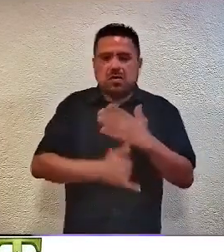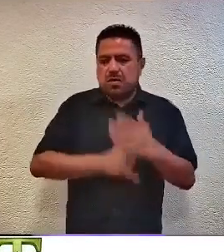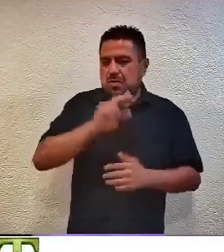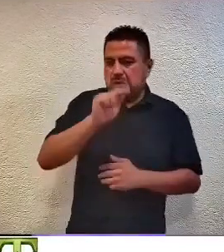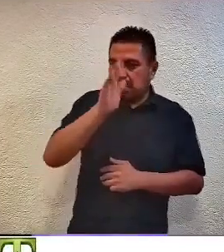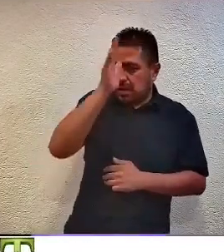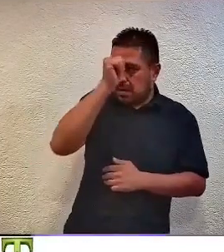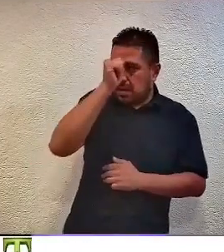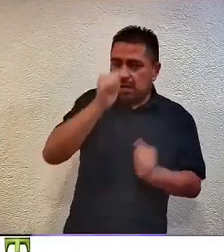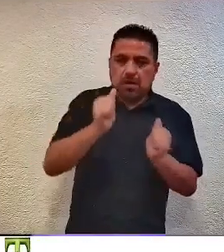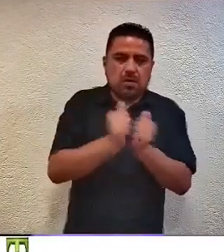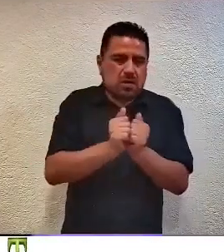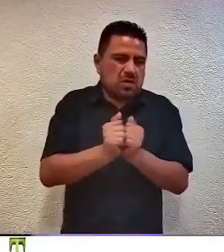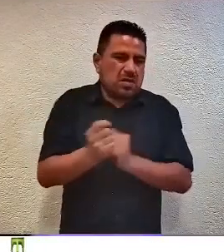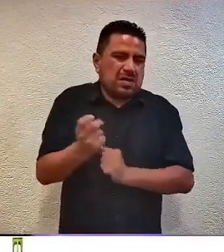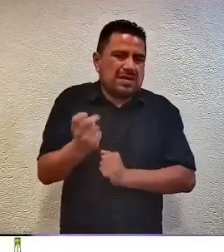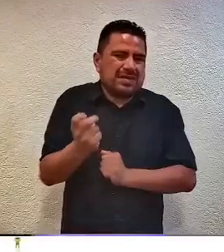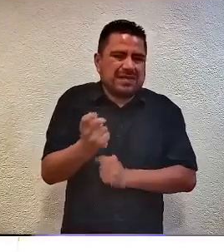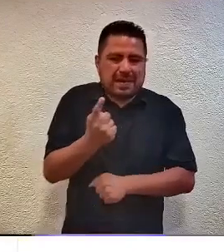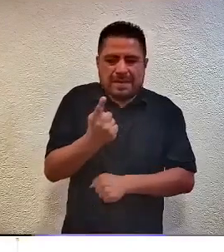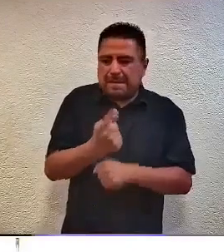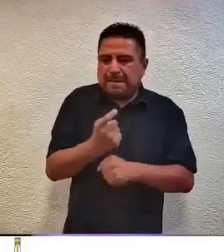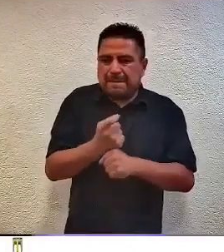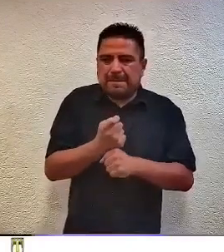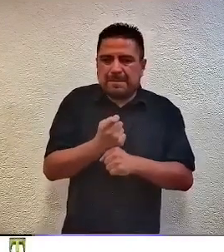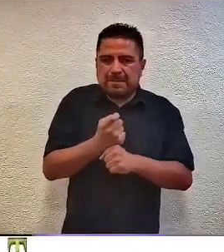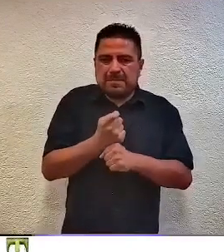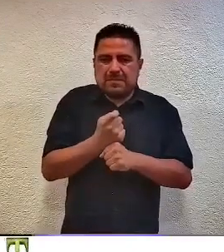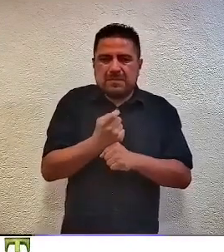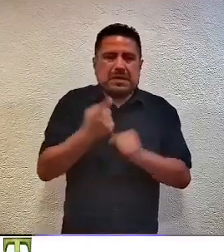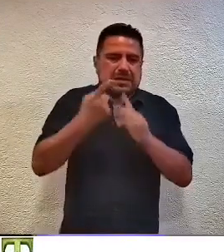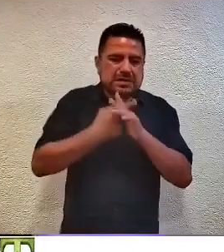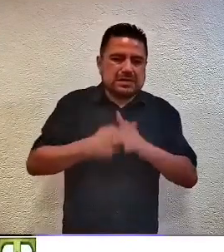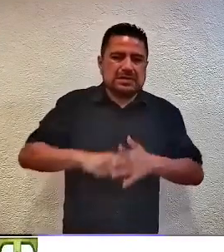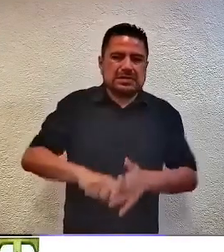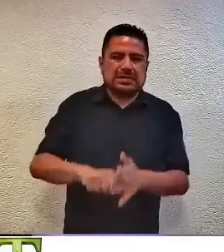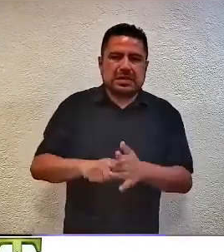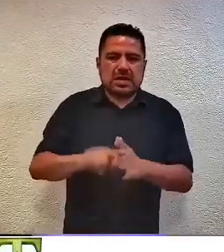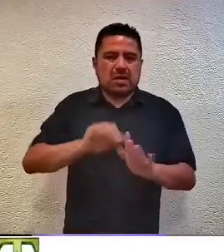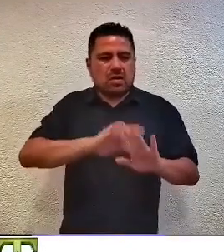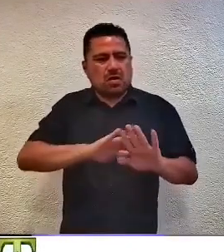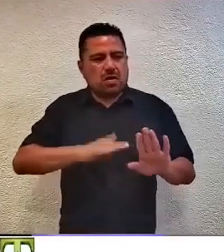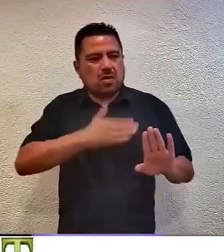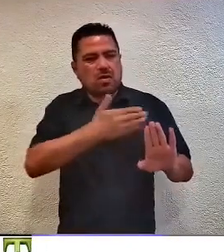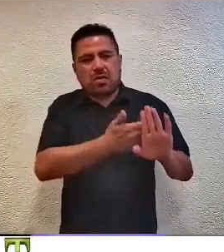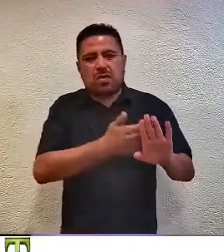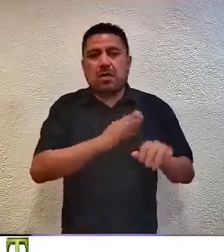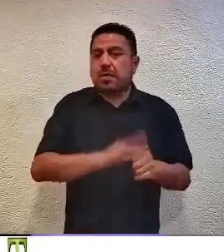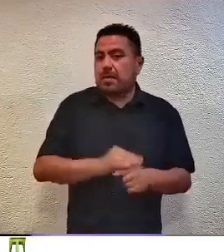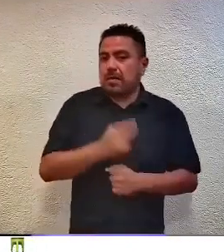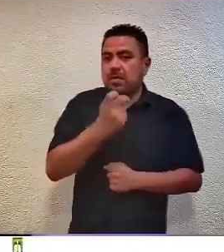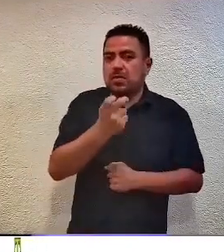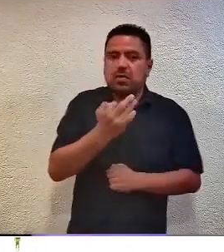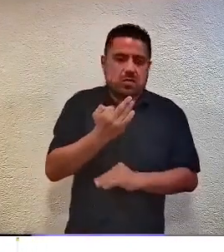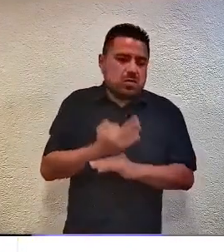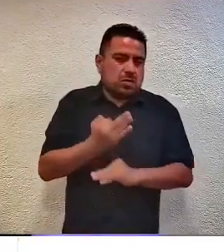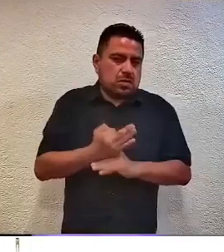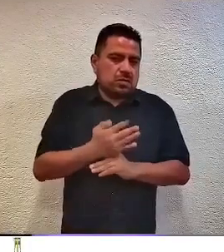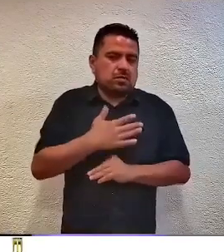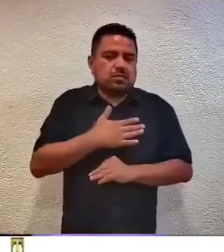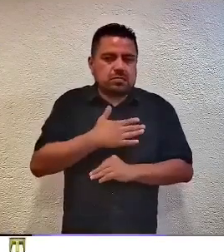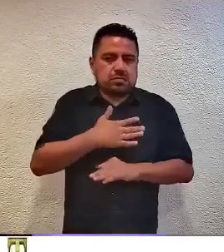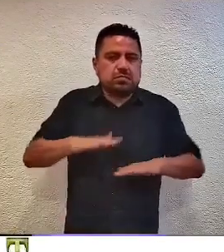en una primera parte o inicialmente en contra, por eso en este momento